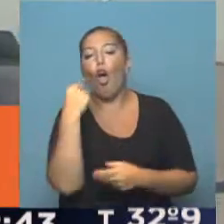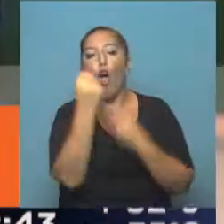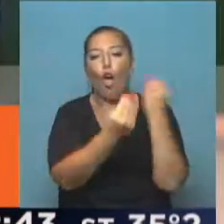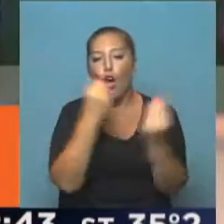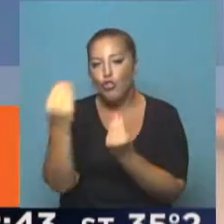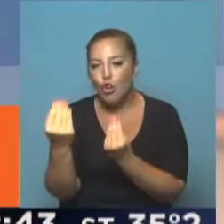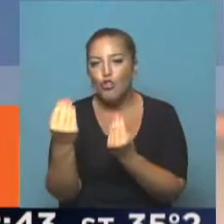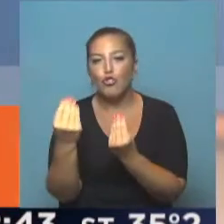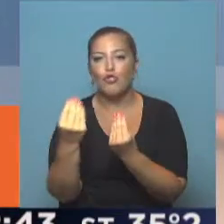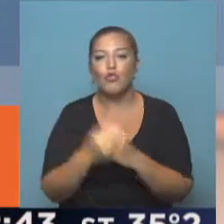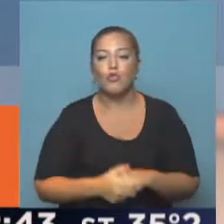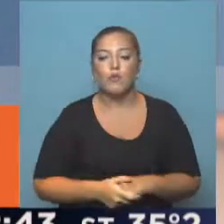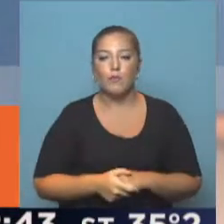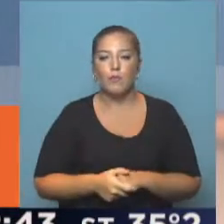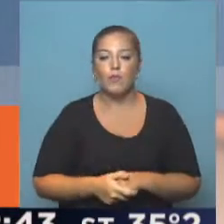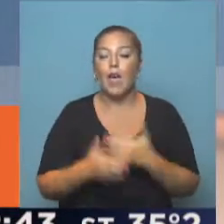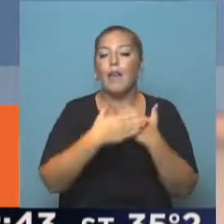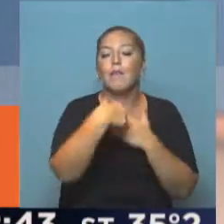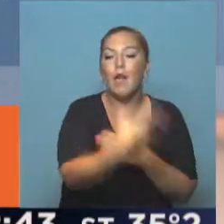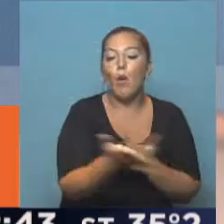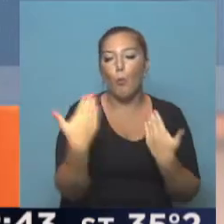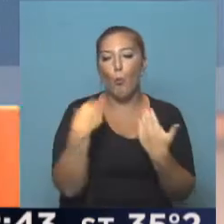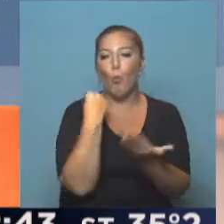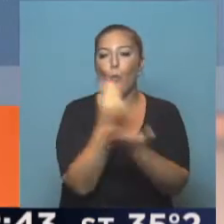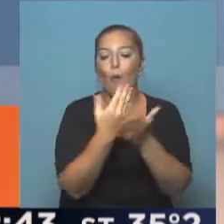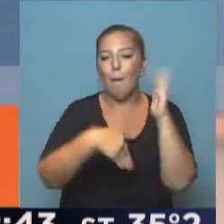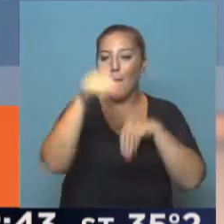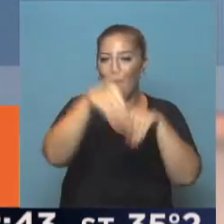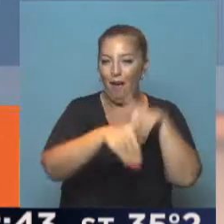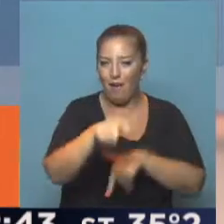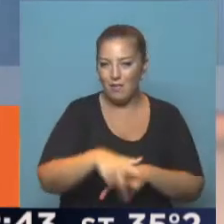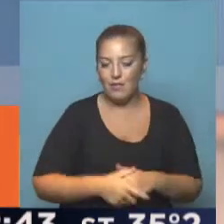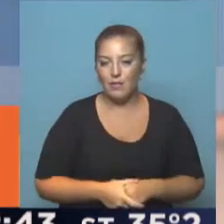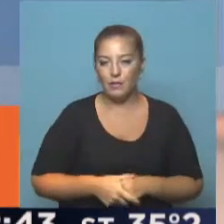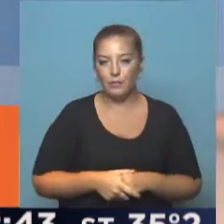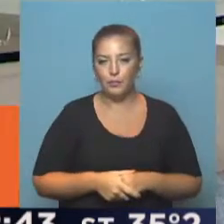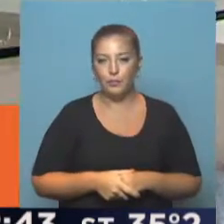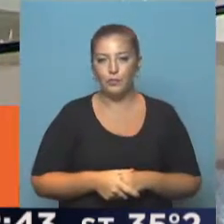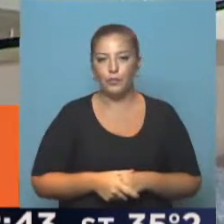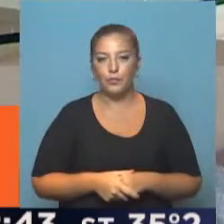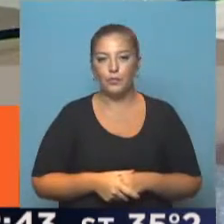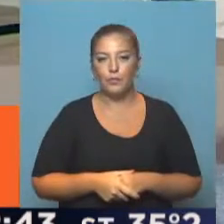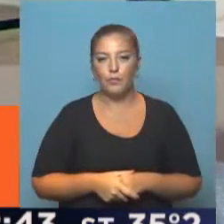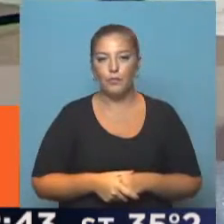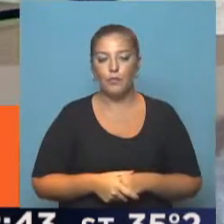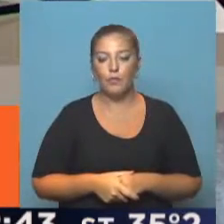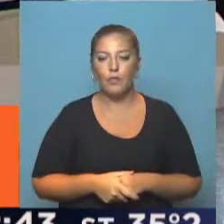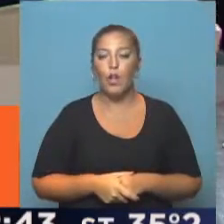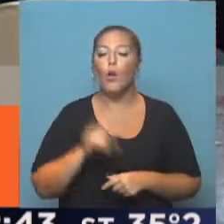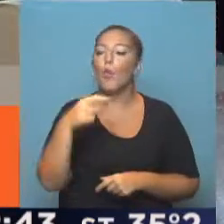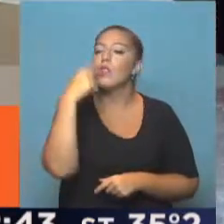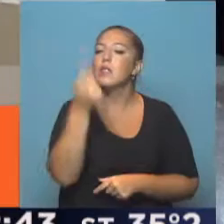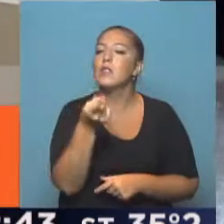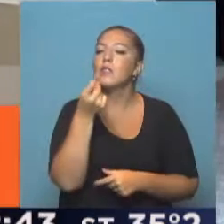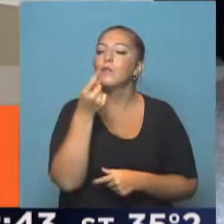expresiones, ¿no?, del centro, de la centroizquierda pudieran tener mayor visibilidad. Claro. José. Maristela, lo que vos